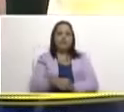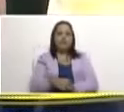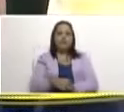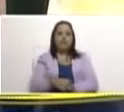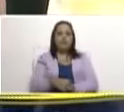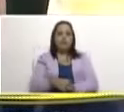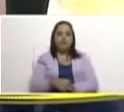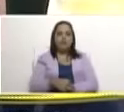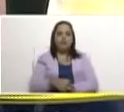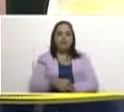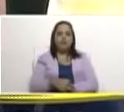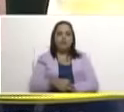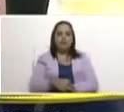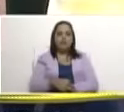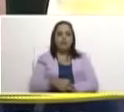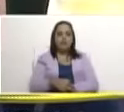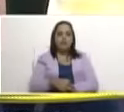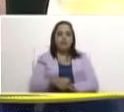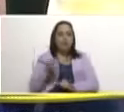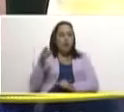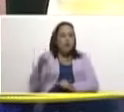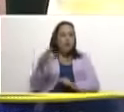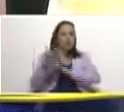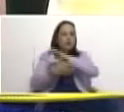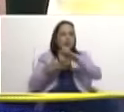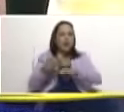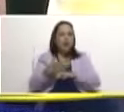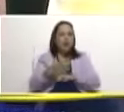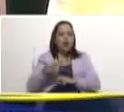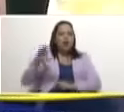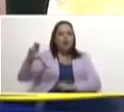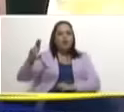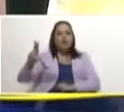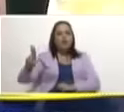con el llamado incidente del Cuyuní,